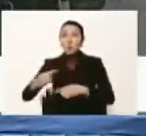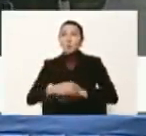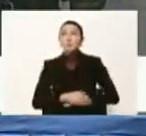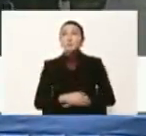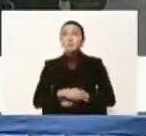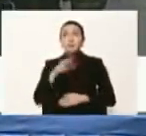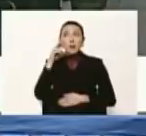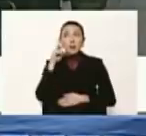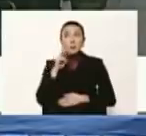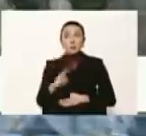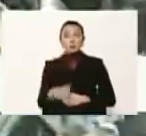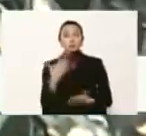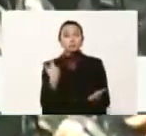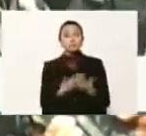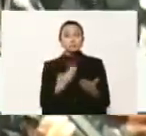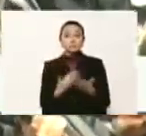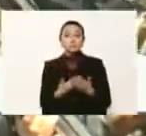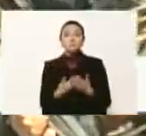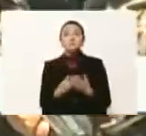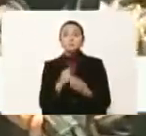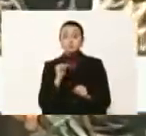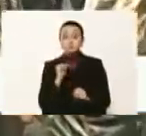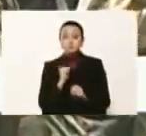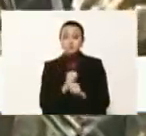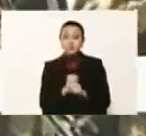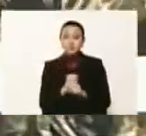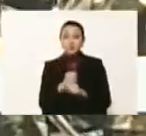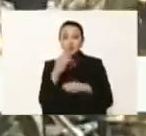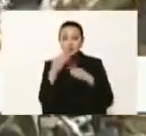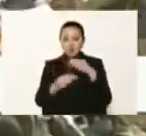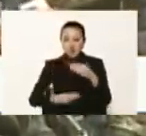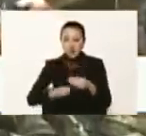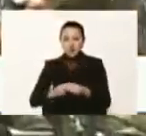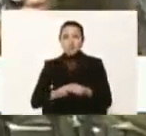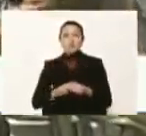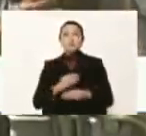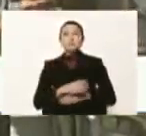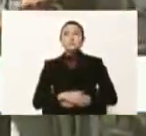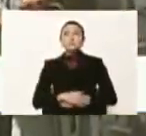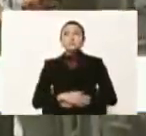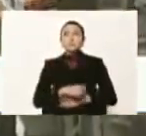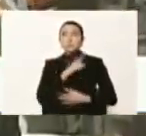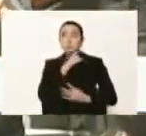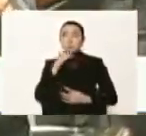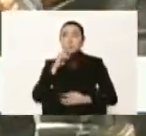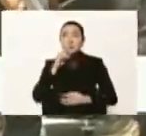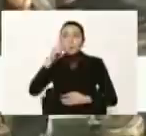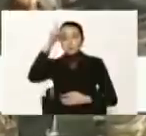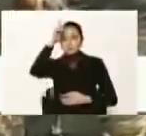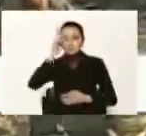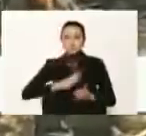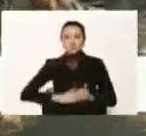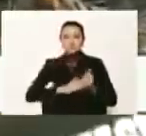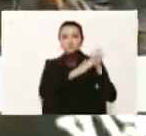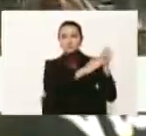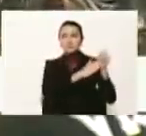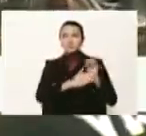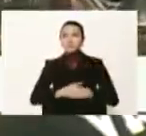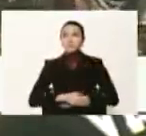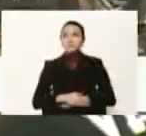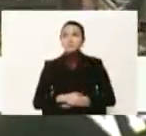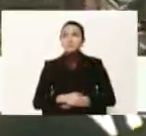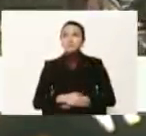los resultados de esta operación Gran Cacique Indio Guaycaipuro. En